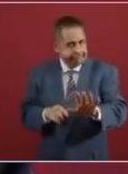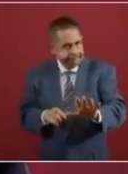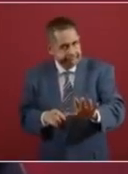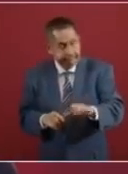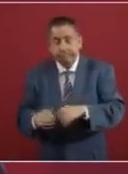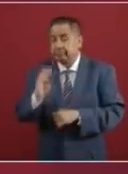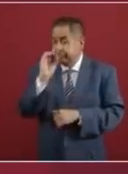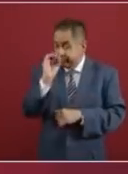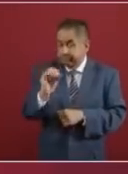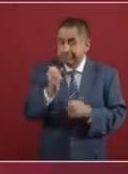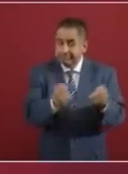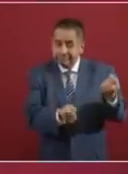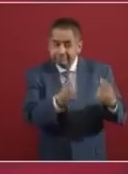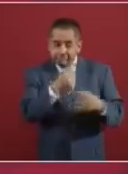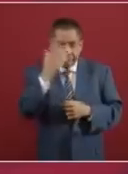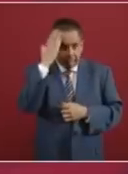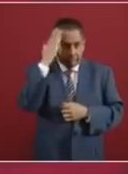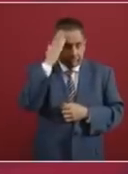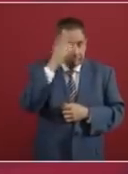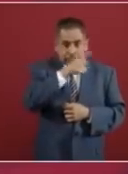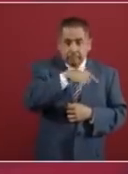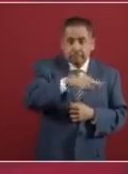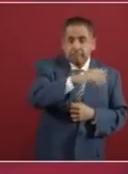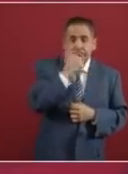para que tengan